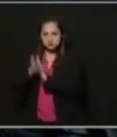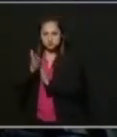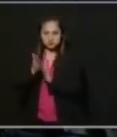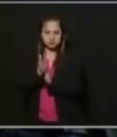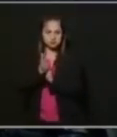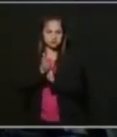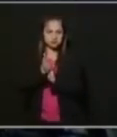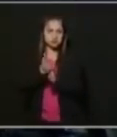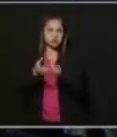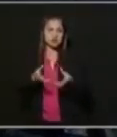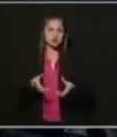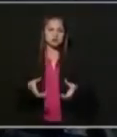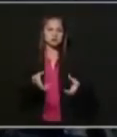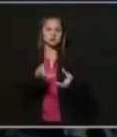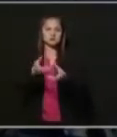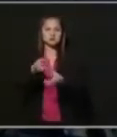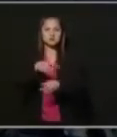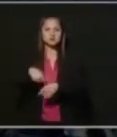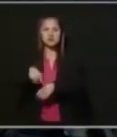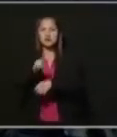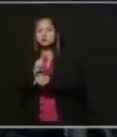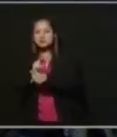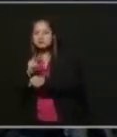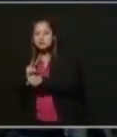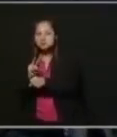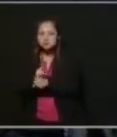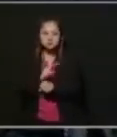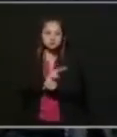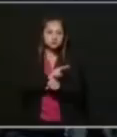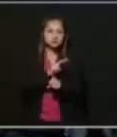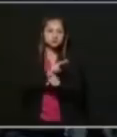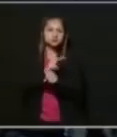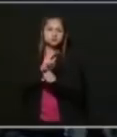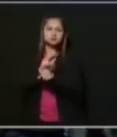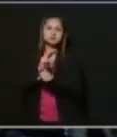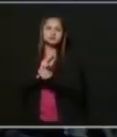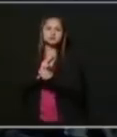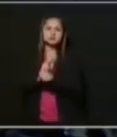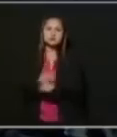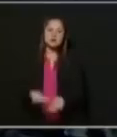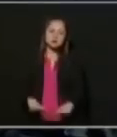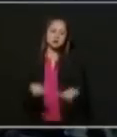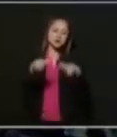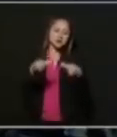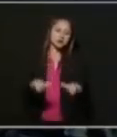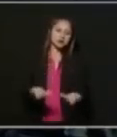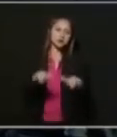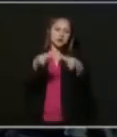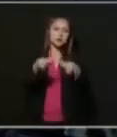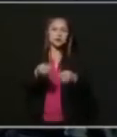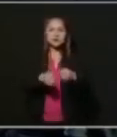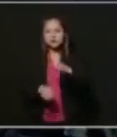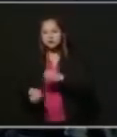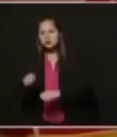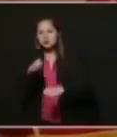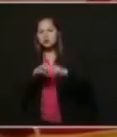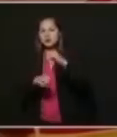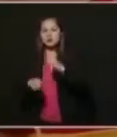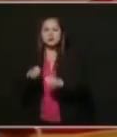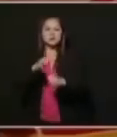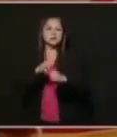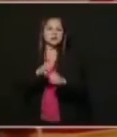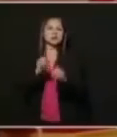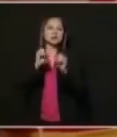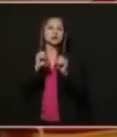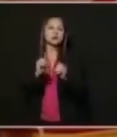Inspectores de vía pública para estar supervisando a establecimientos comerciales, empresariales o